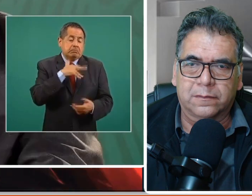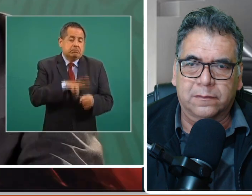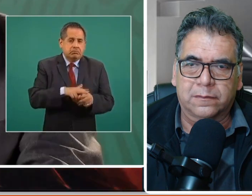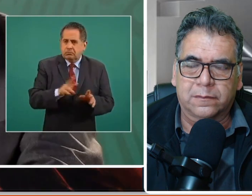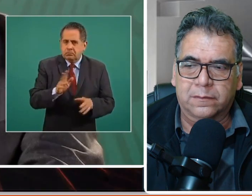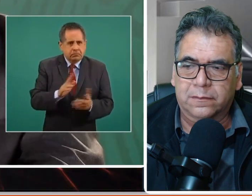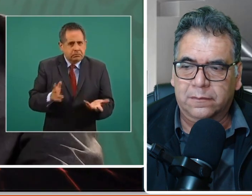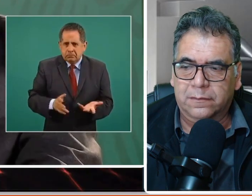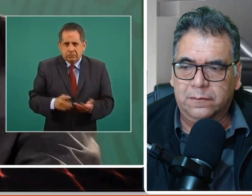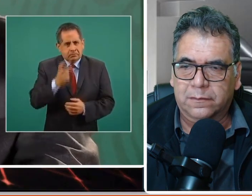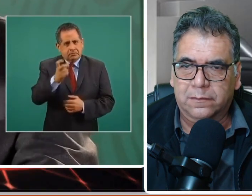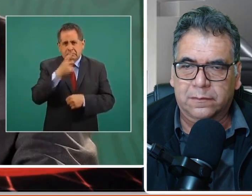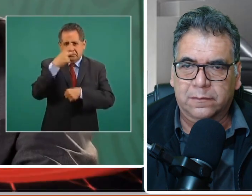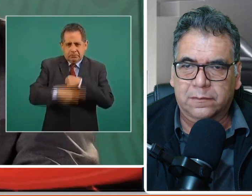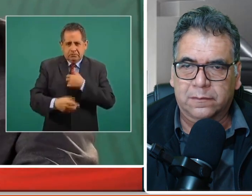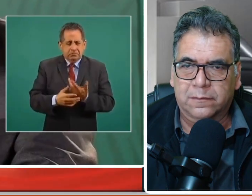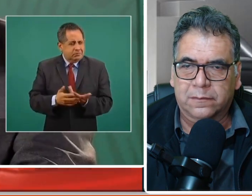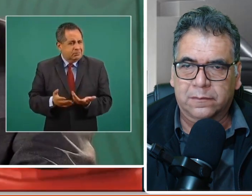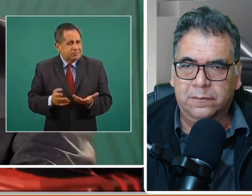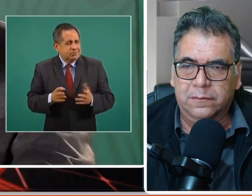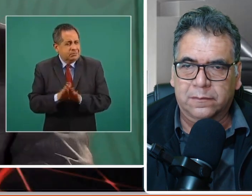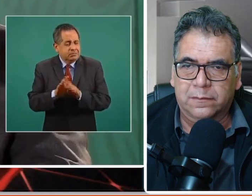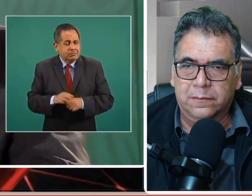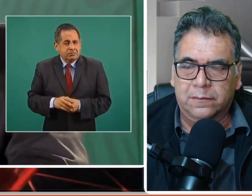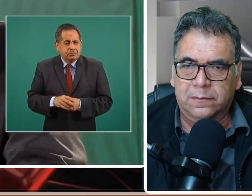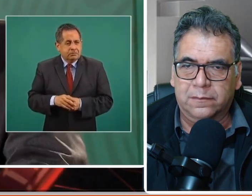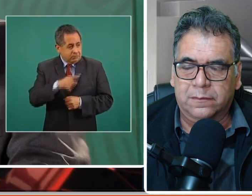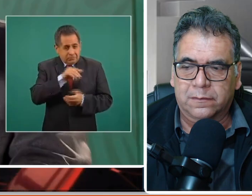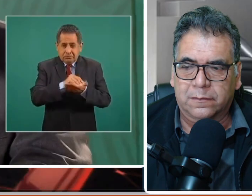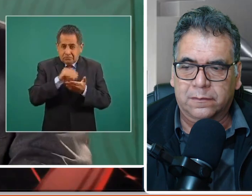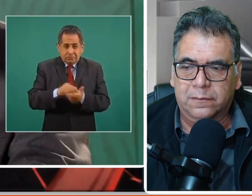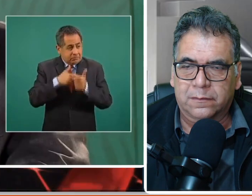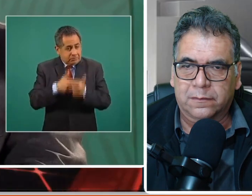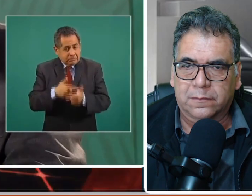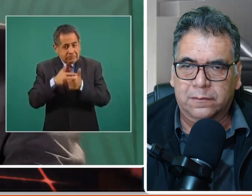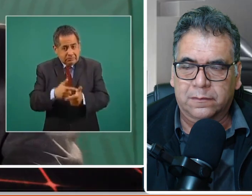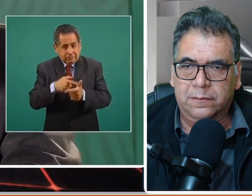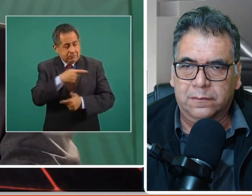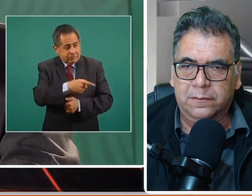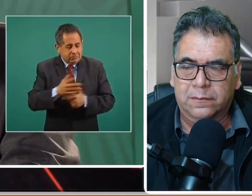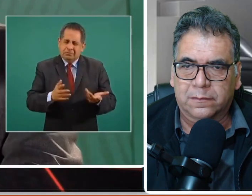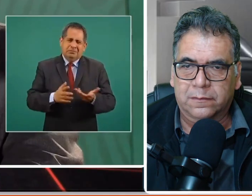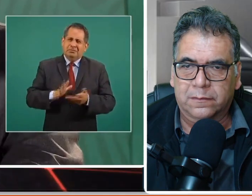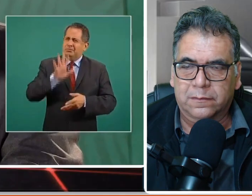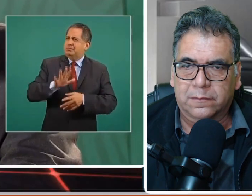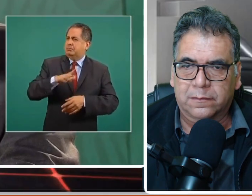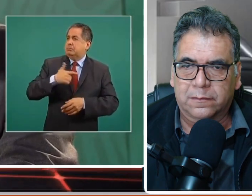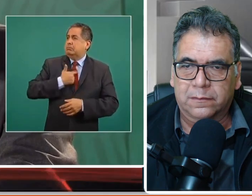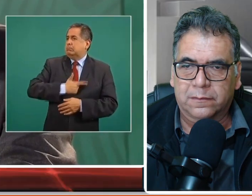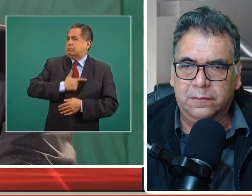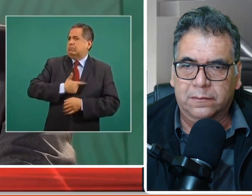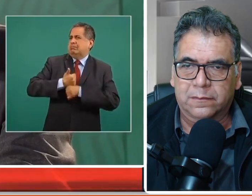el estar deseando que eso continúe. Es una especie de masoquismo,